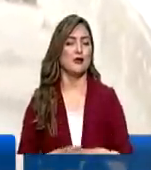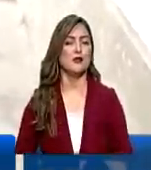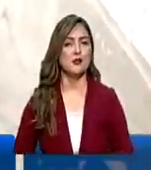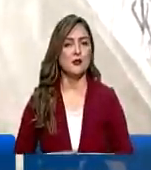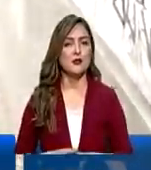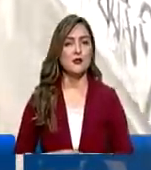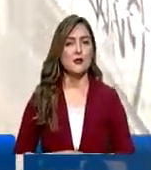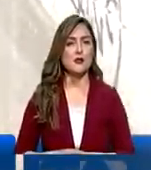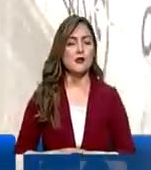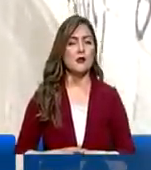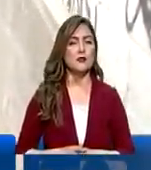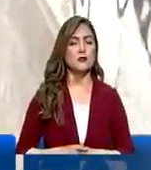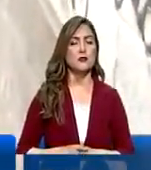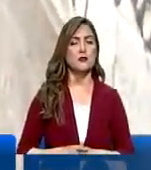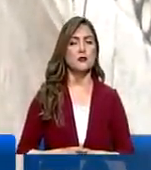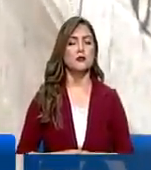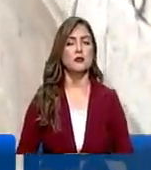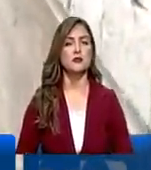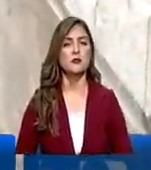de trabajo.